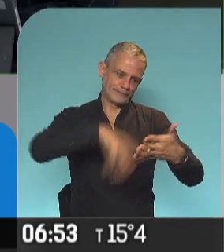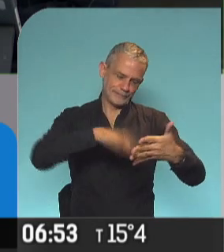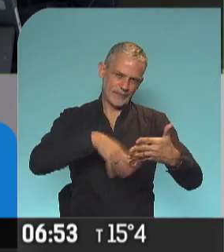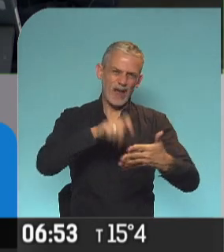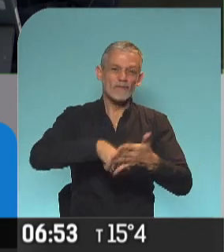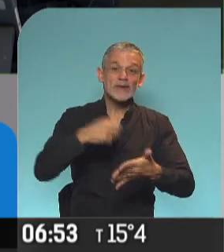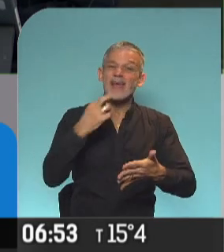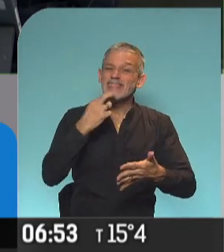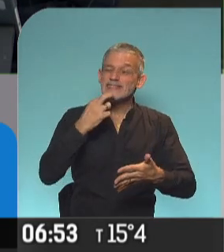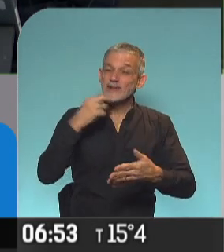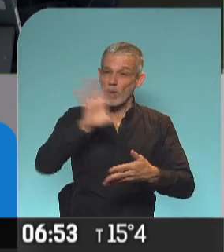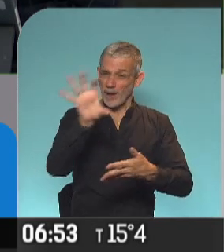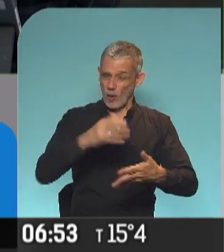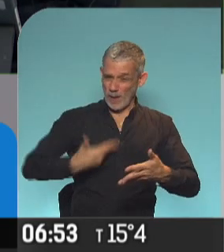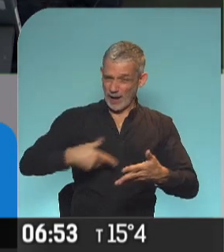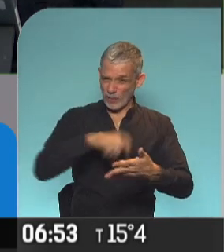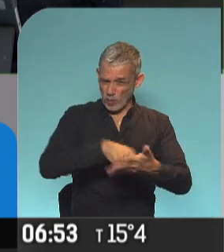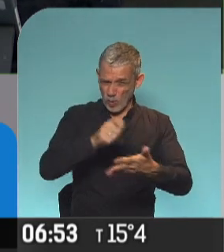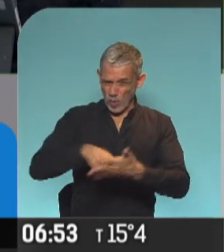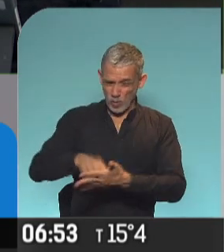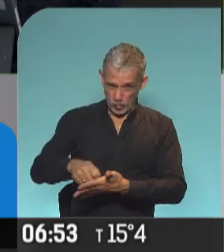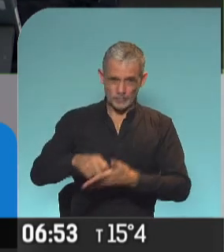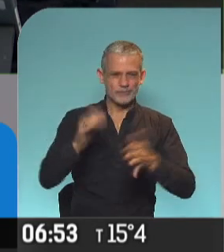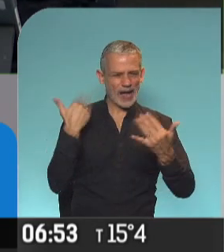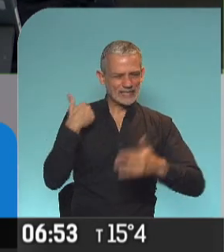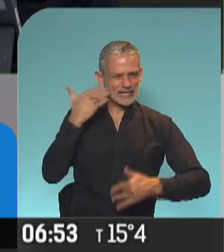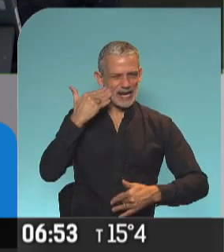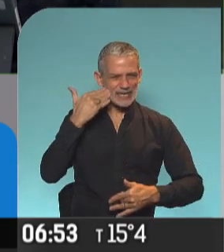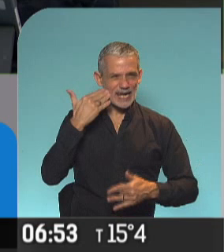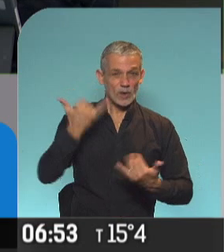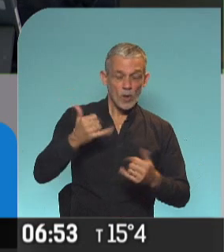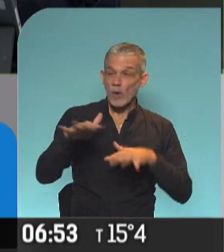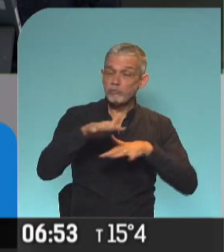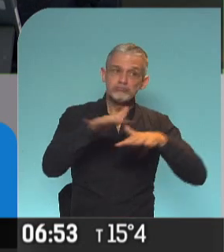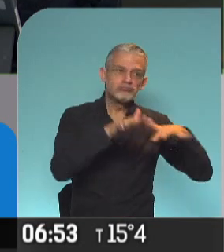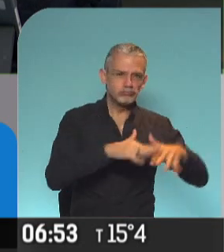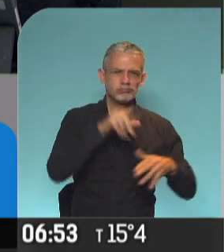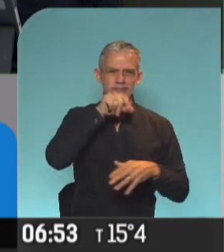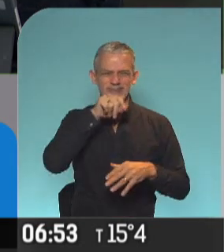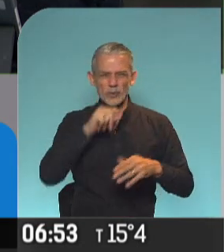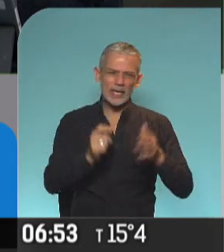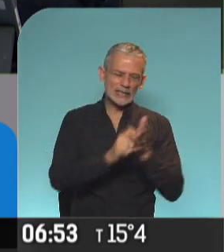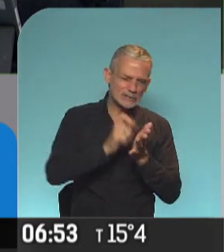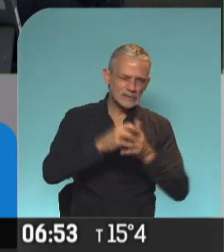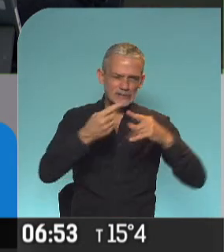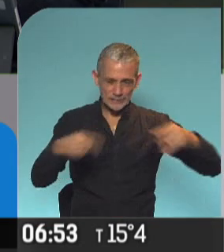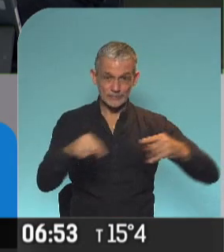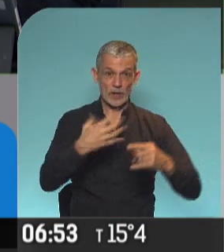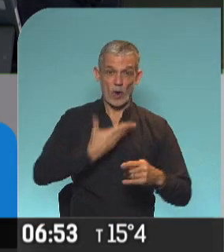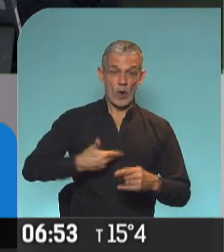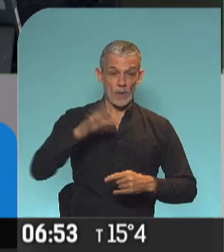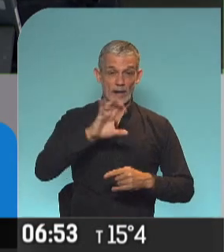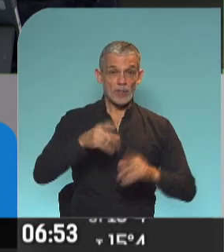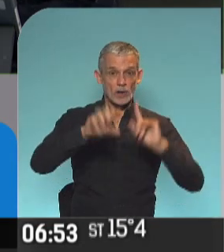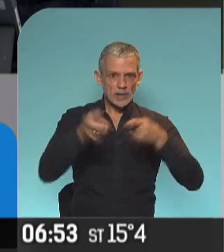firman 19 gobernadores de la República Argentina. Ahora, durante la tarde de ayer, Silvia, hubo mucho movimiento en las redes sociales, gobernadores que se